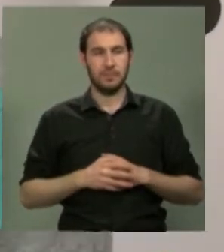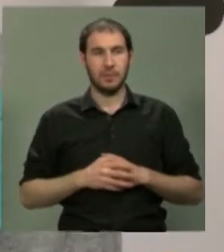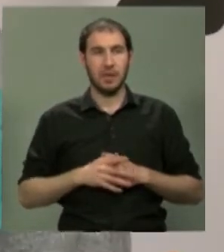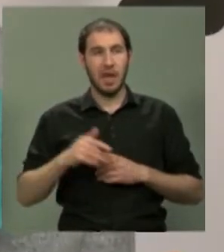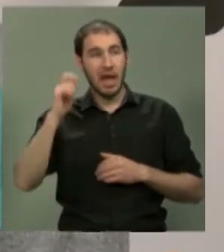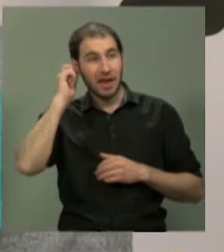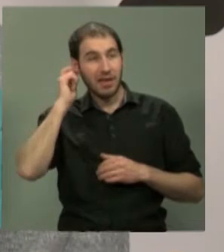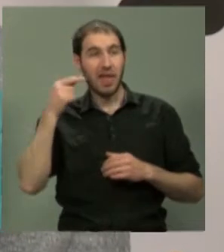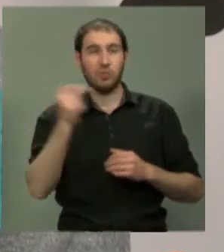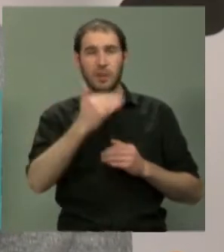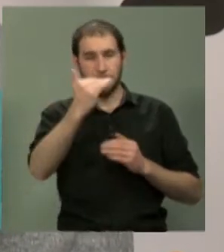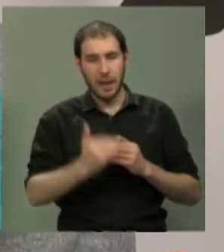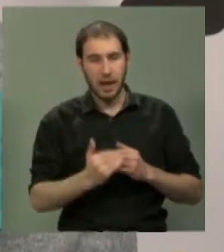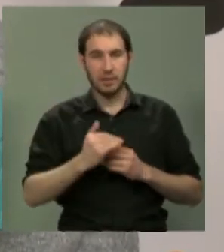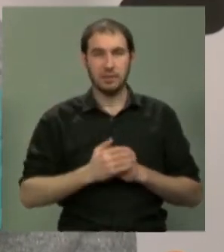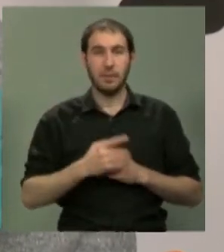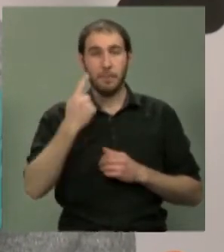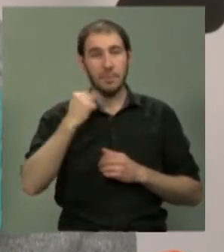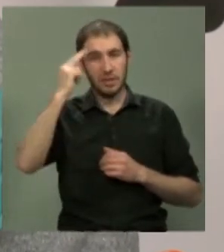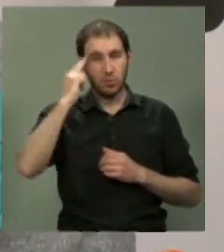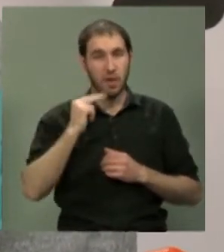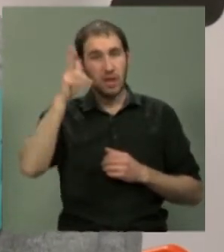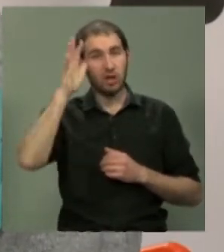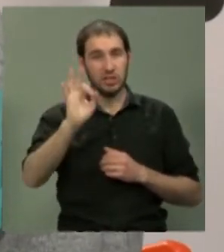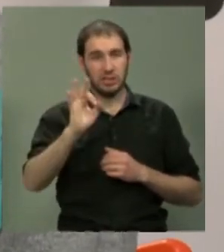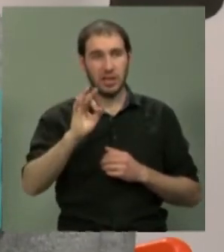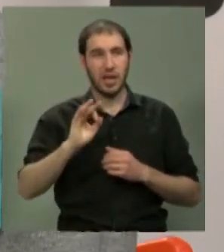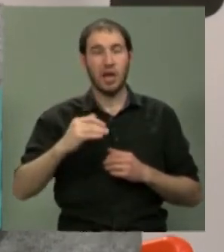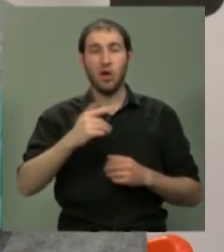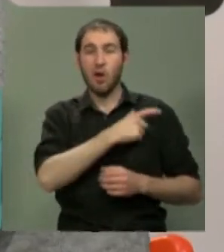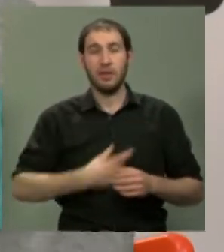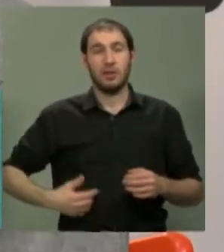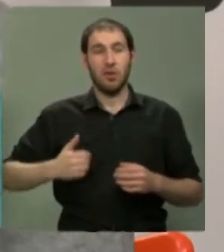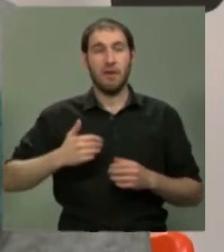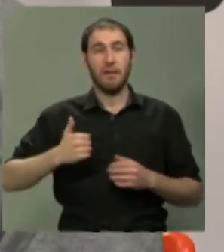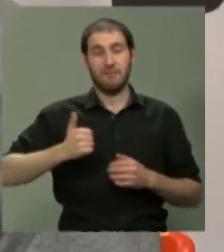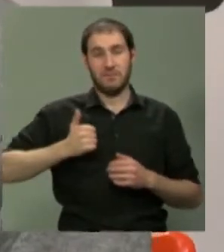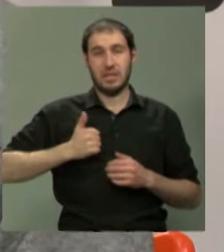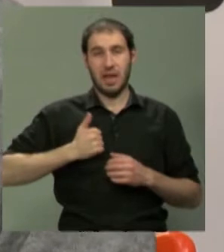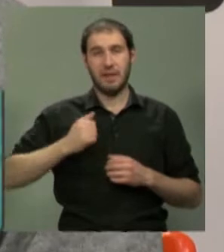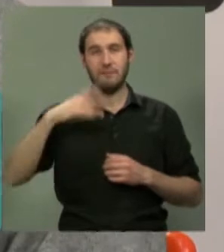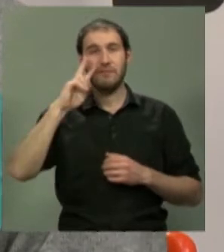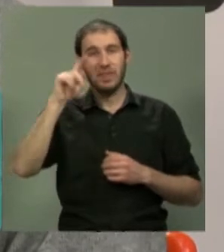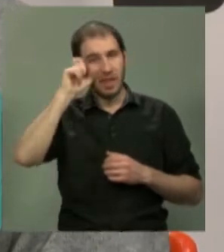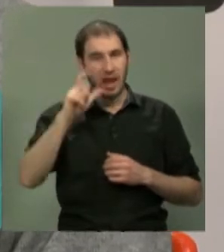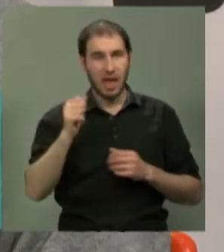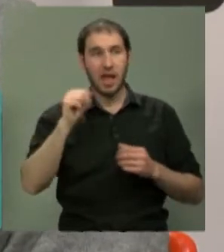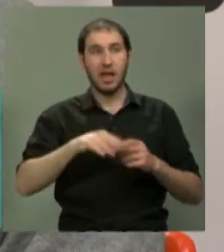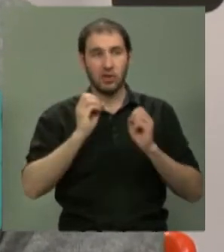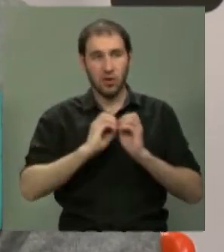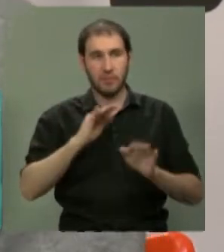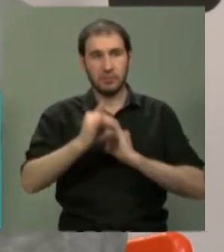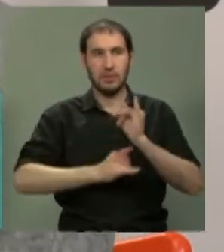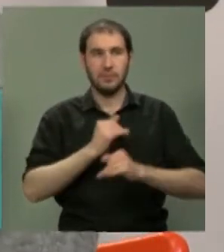bajó la edad de imputabilidad en 1980 durante la dictadura de Videla. Teniendo en cuenta eso, podríamos empezar a decir